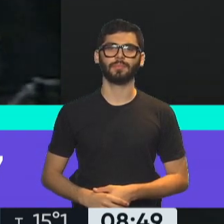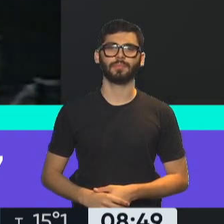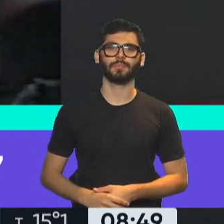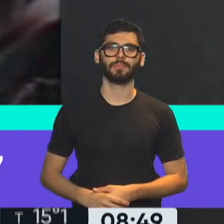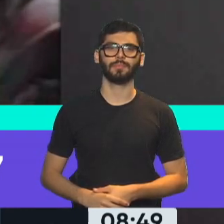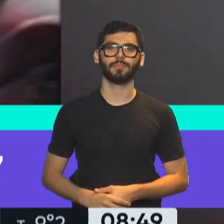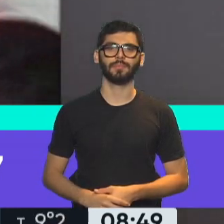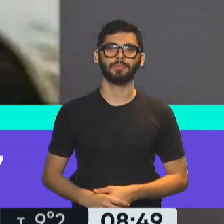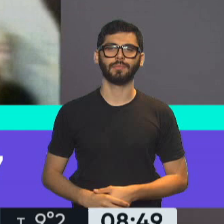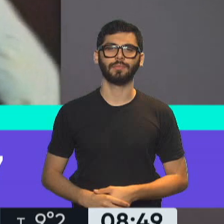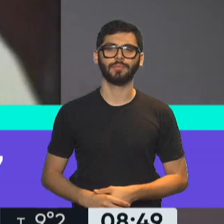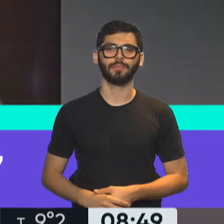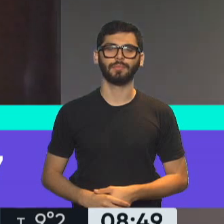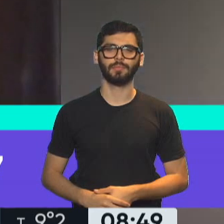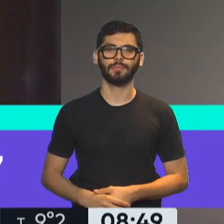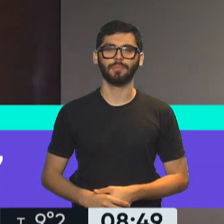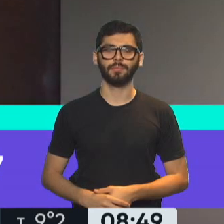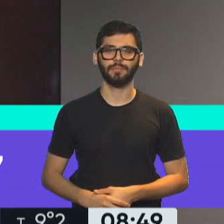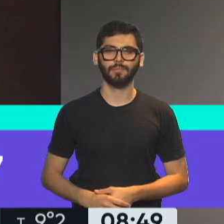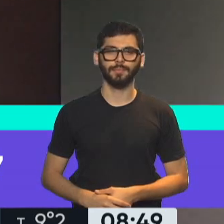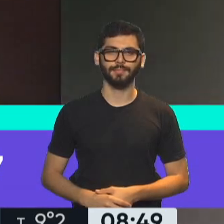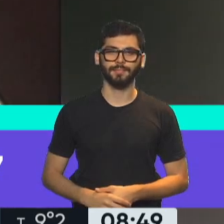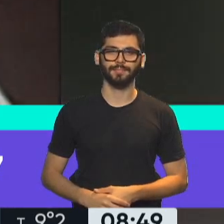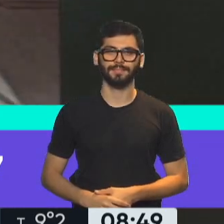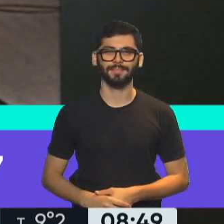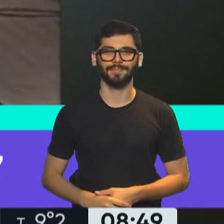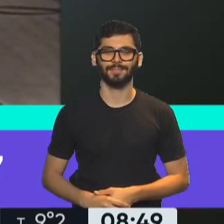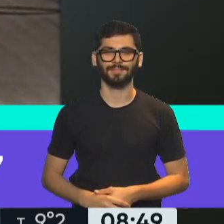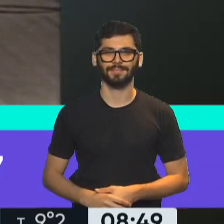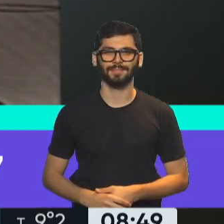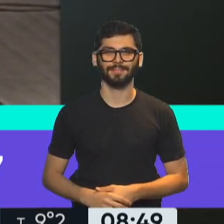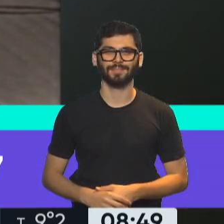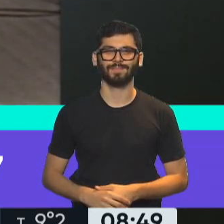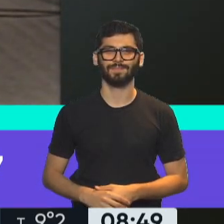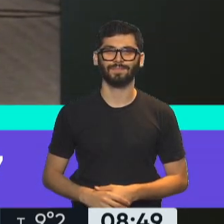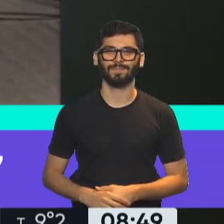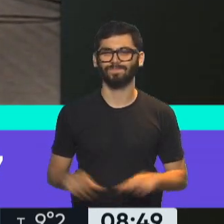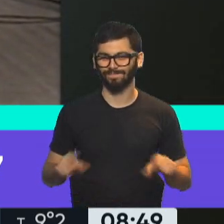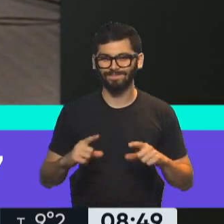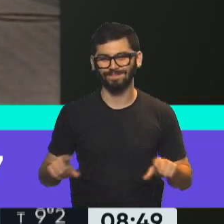porque sé que te puedo estimular. Charlie.